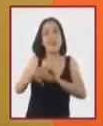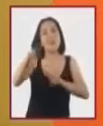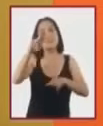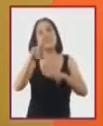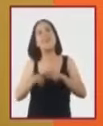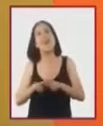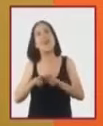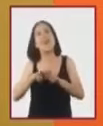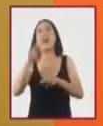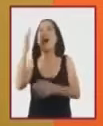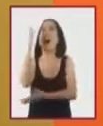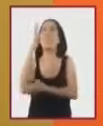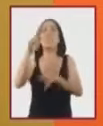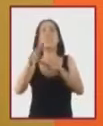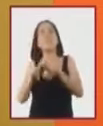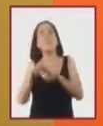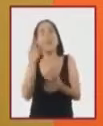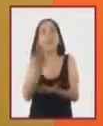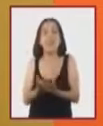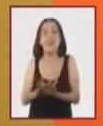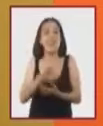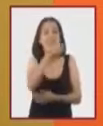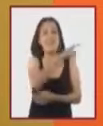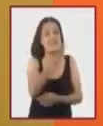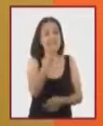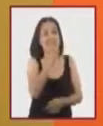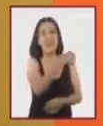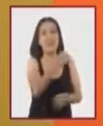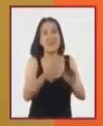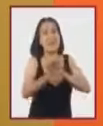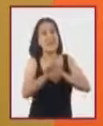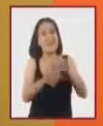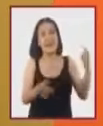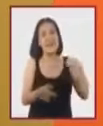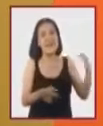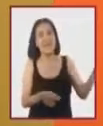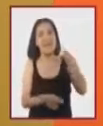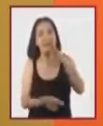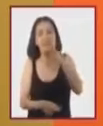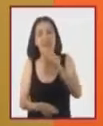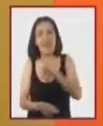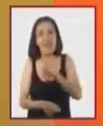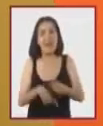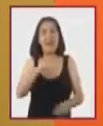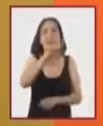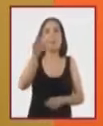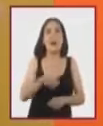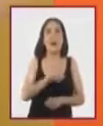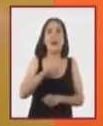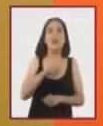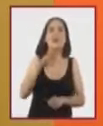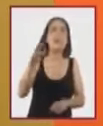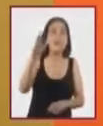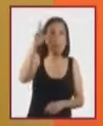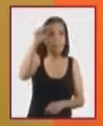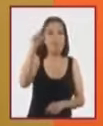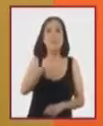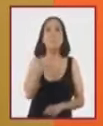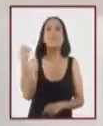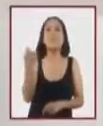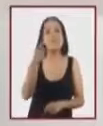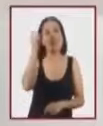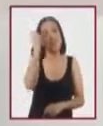un árbol pensando que la tortuga no la alcanzaría. Pero fue un gran error porque se quedó